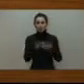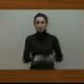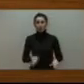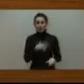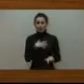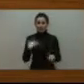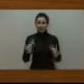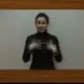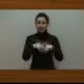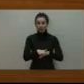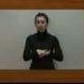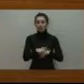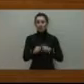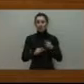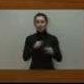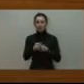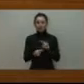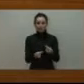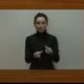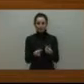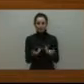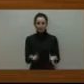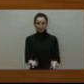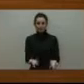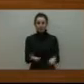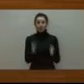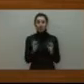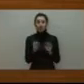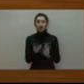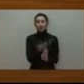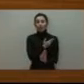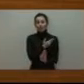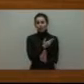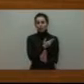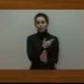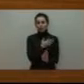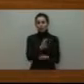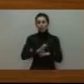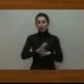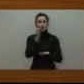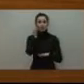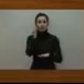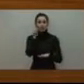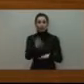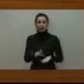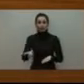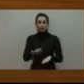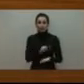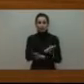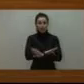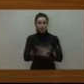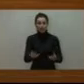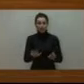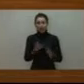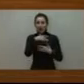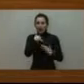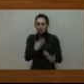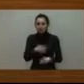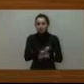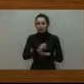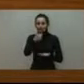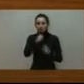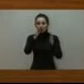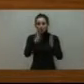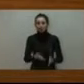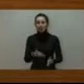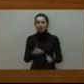una integración paulatina y progresiva. La anterior consejera no hizo nada al respecto y el actual consejero, cuando llegó, lo primero que pidió